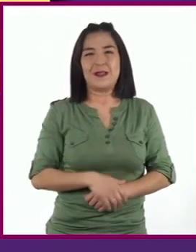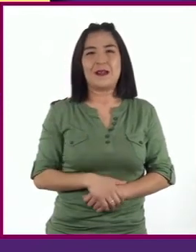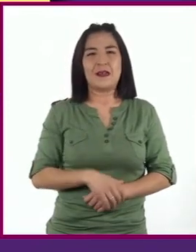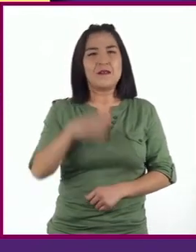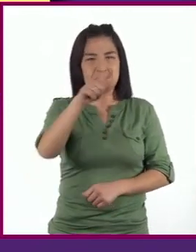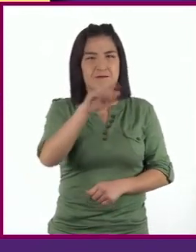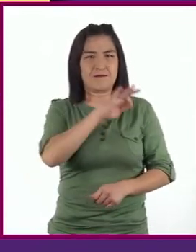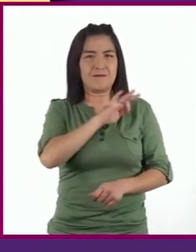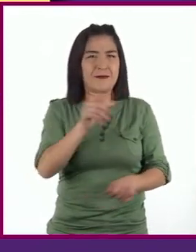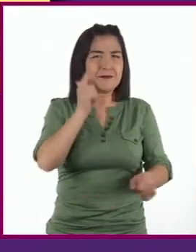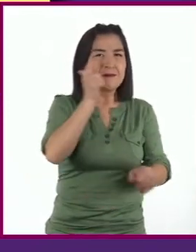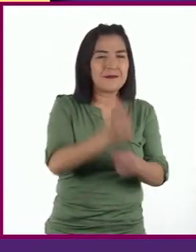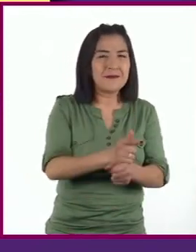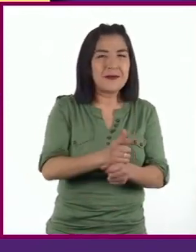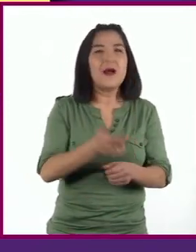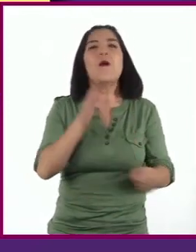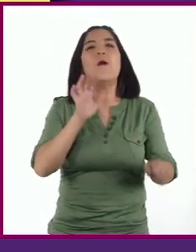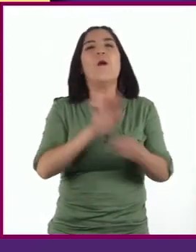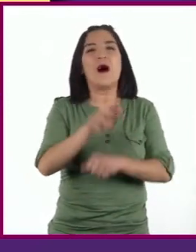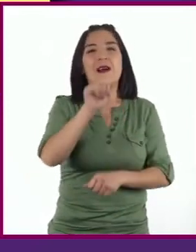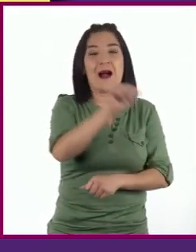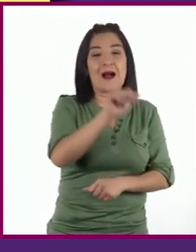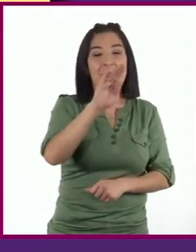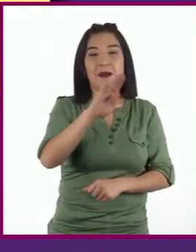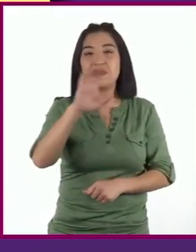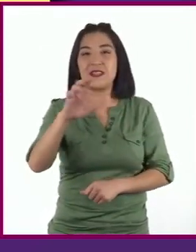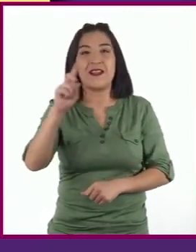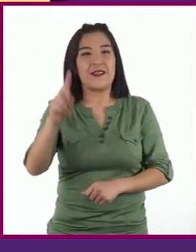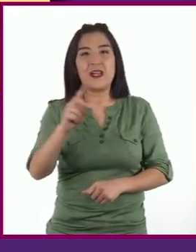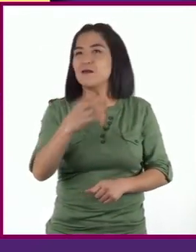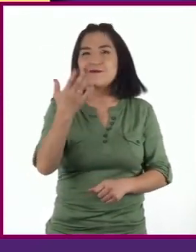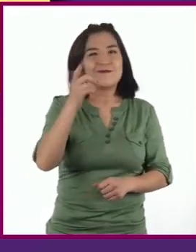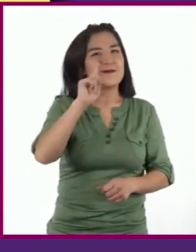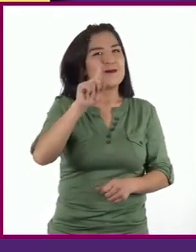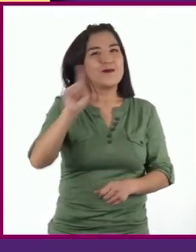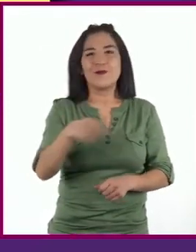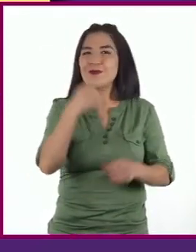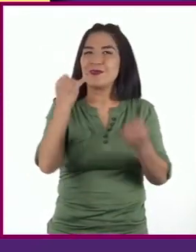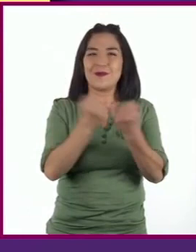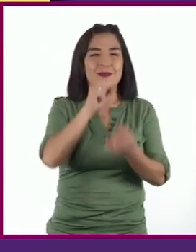¿Lograron identificar qué inciso no corresponde al modelo?